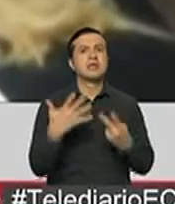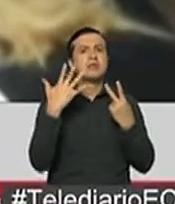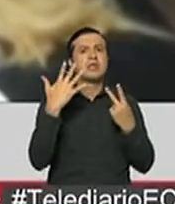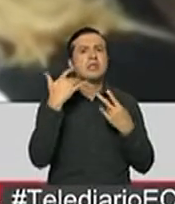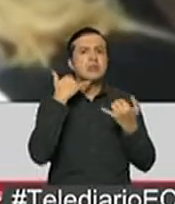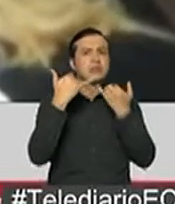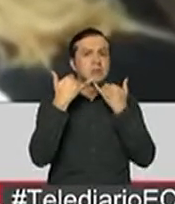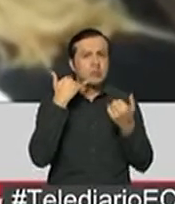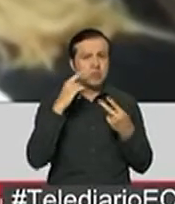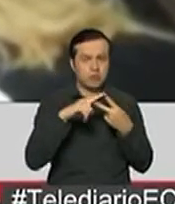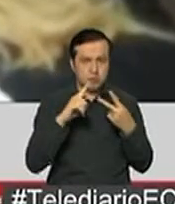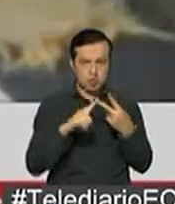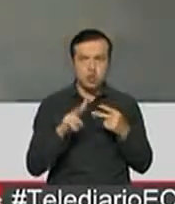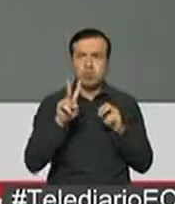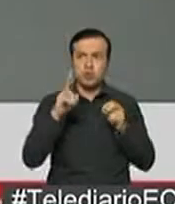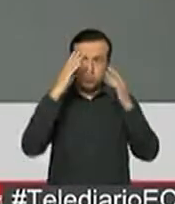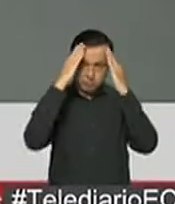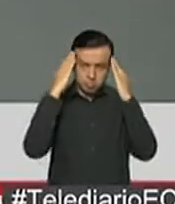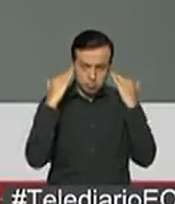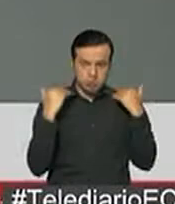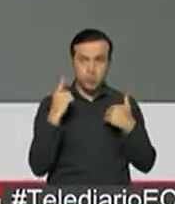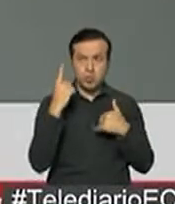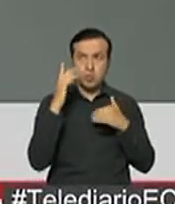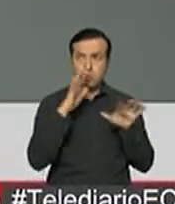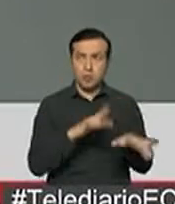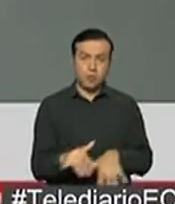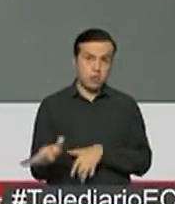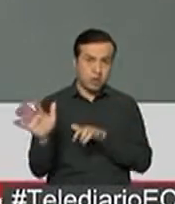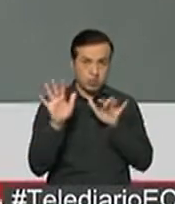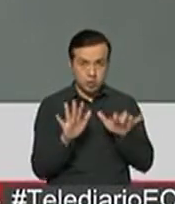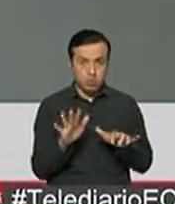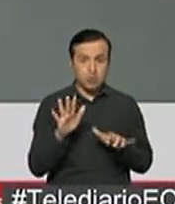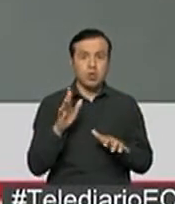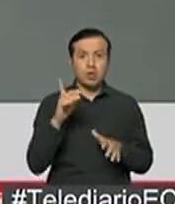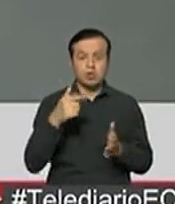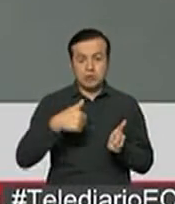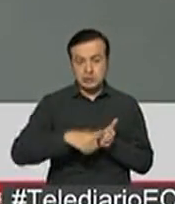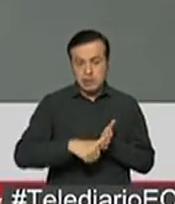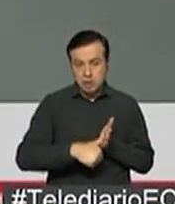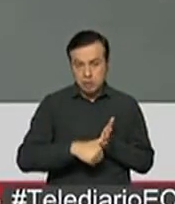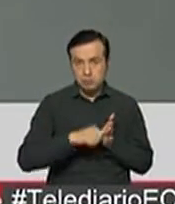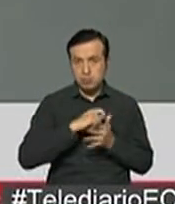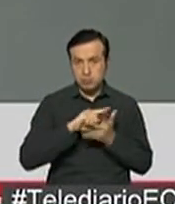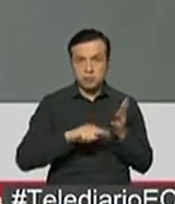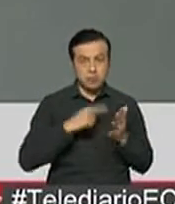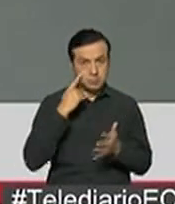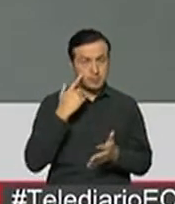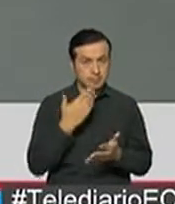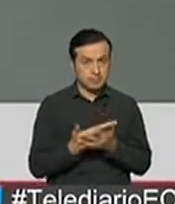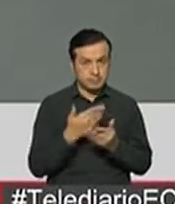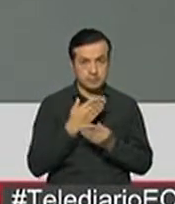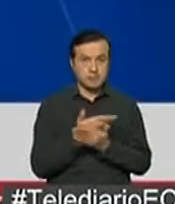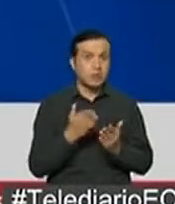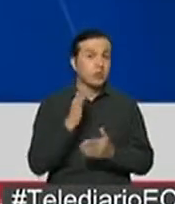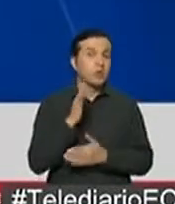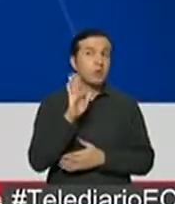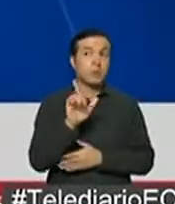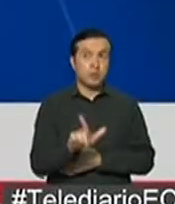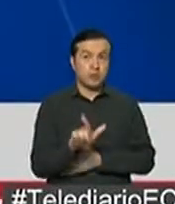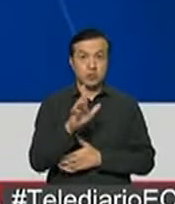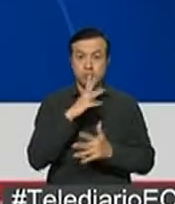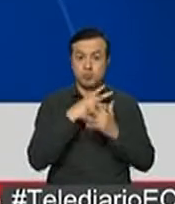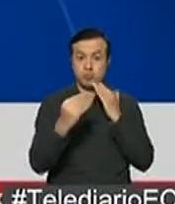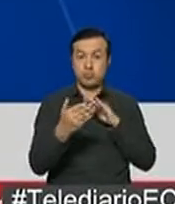celulares dos pelucas un computador móvil identificaciones y varios documentos merlano se encontraba